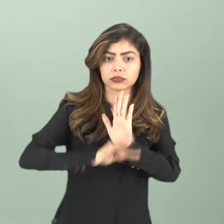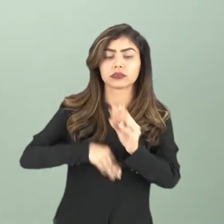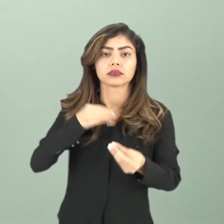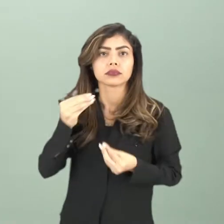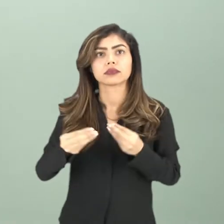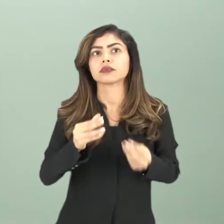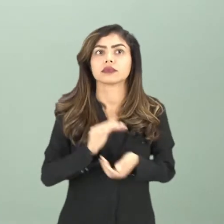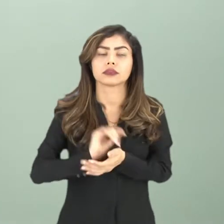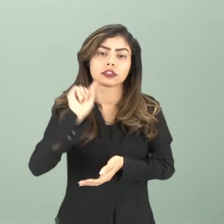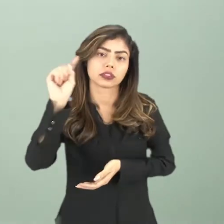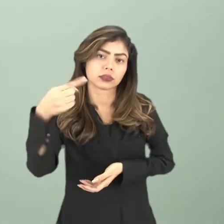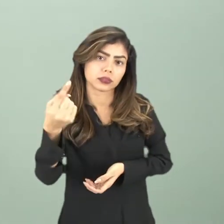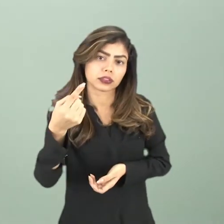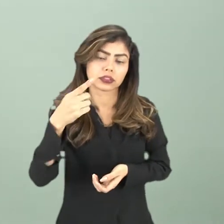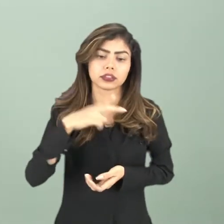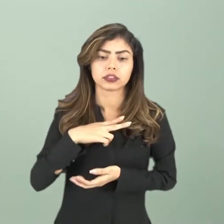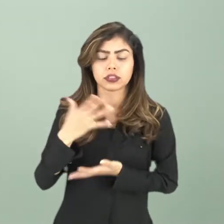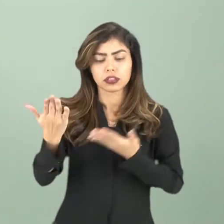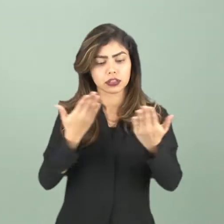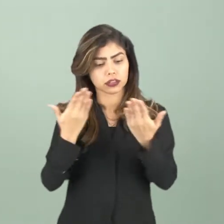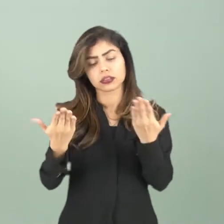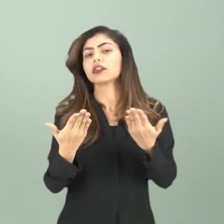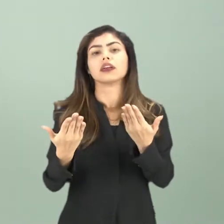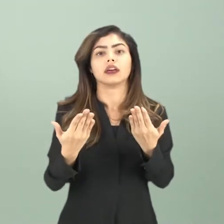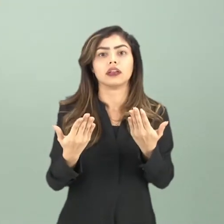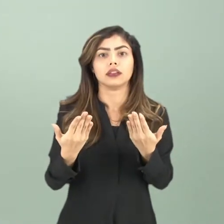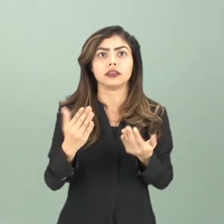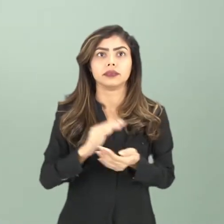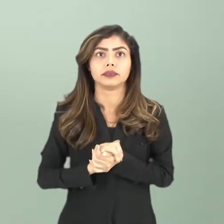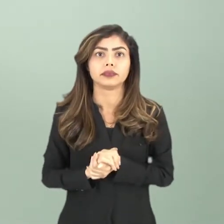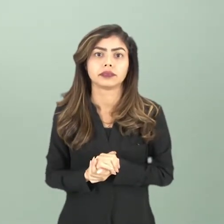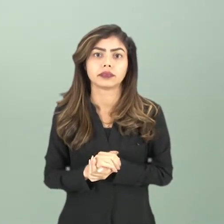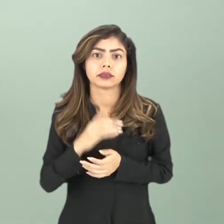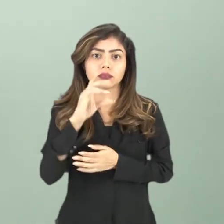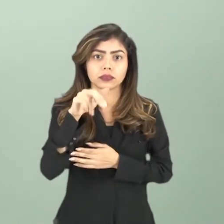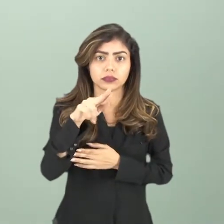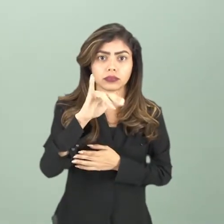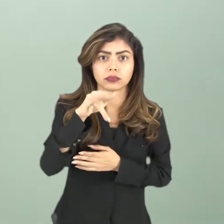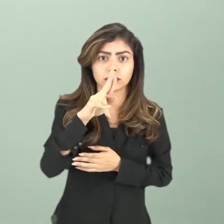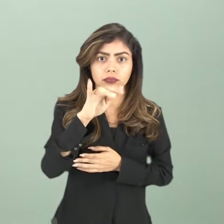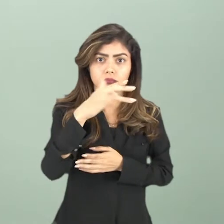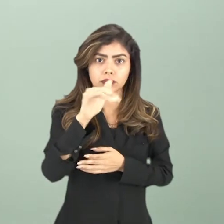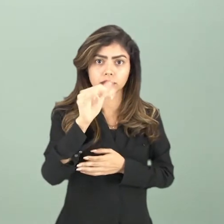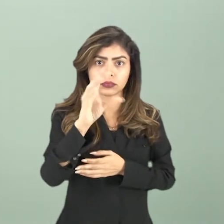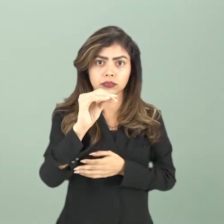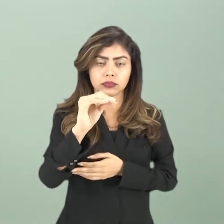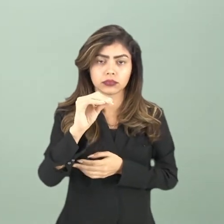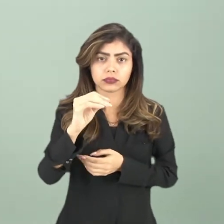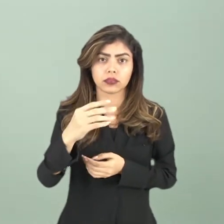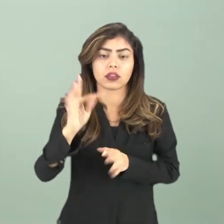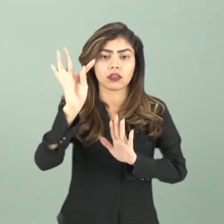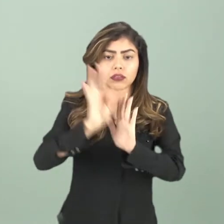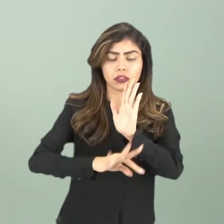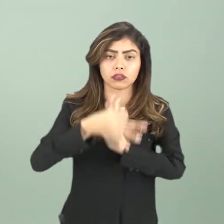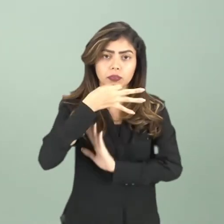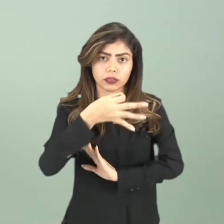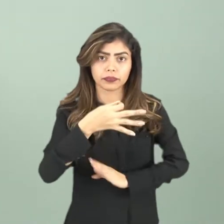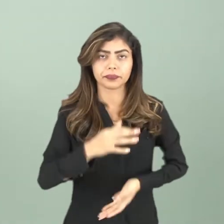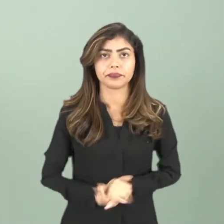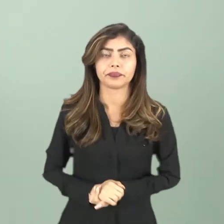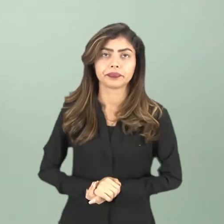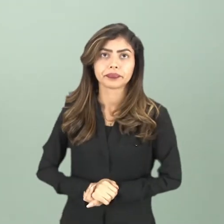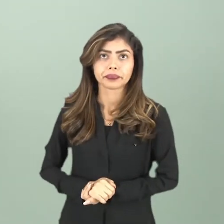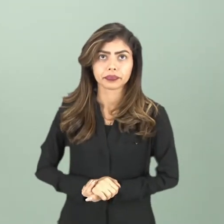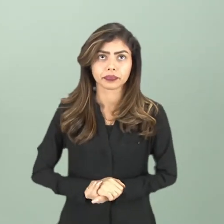funciona, e depois nós veremos a relação entre as nossas conjunções e o texto de opinião,